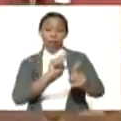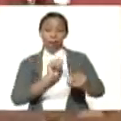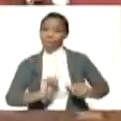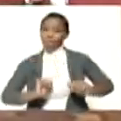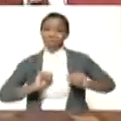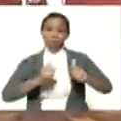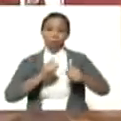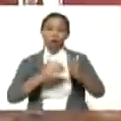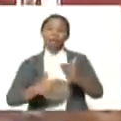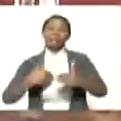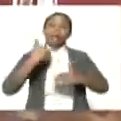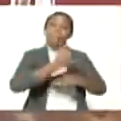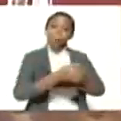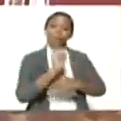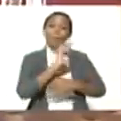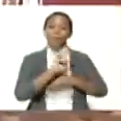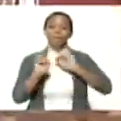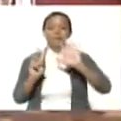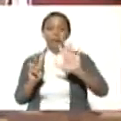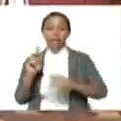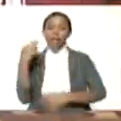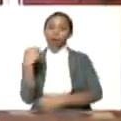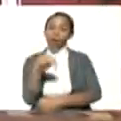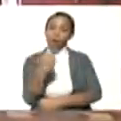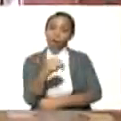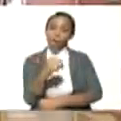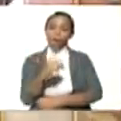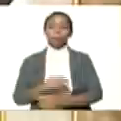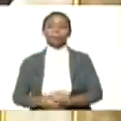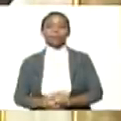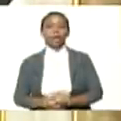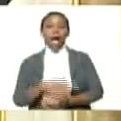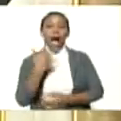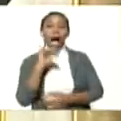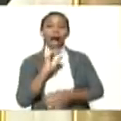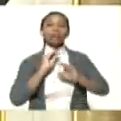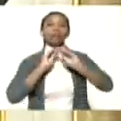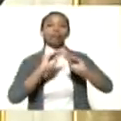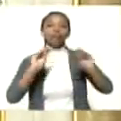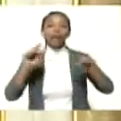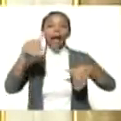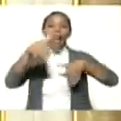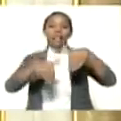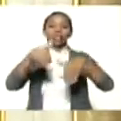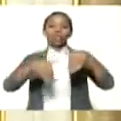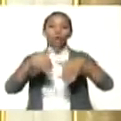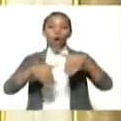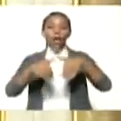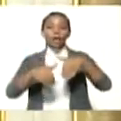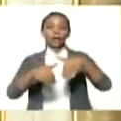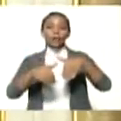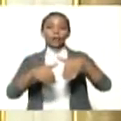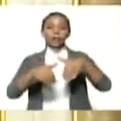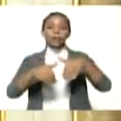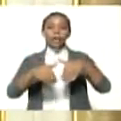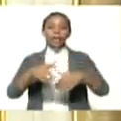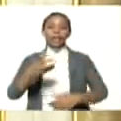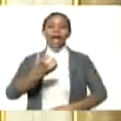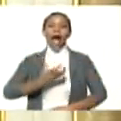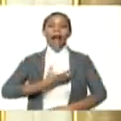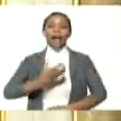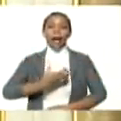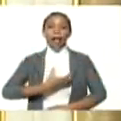inmediatamente después del 27 de noviembre, estaban convocadas las elecciones de